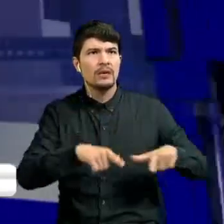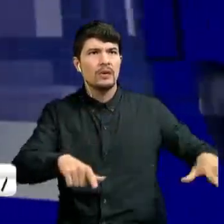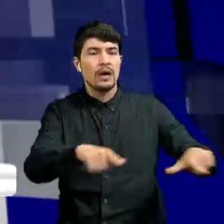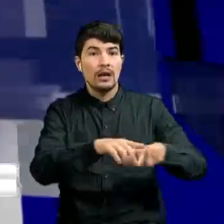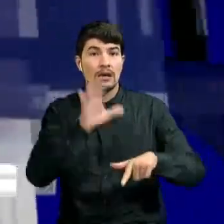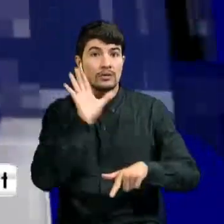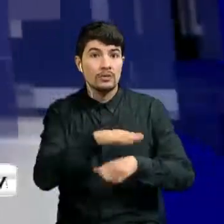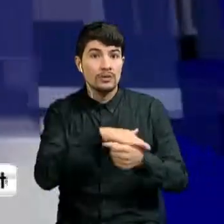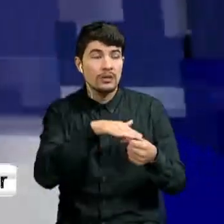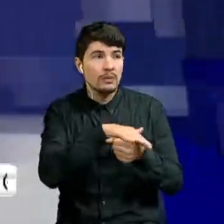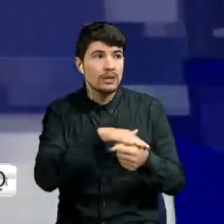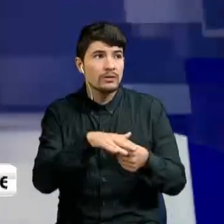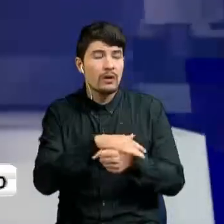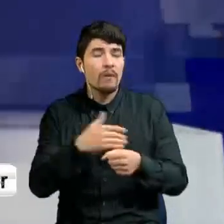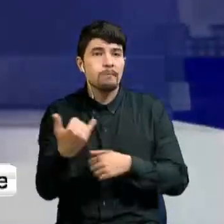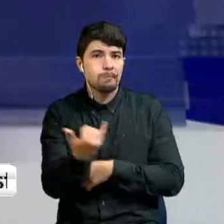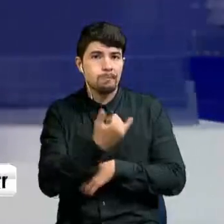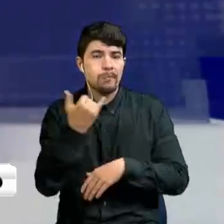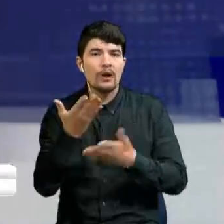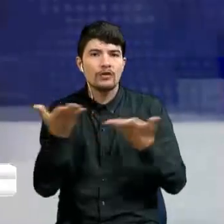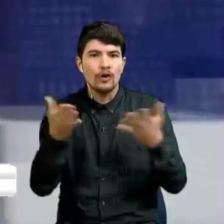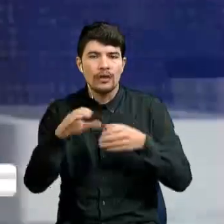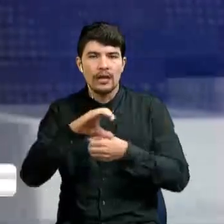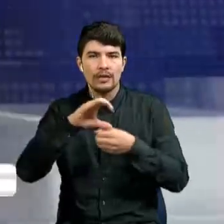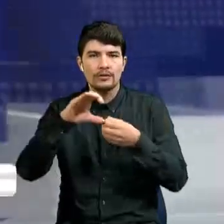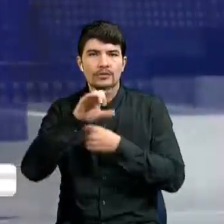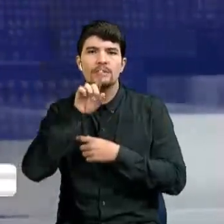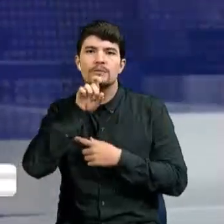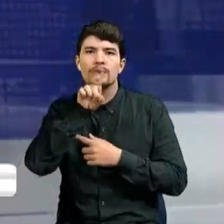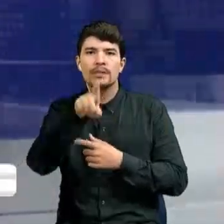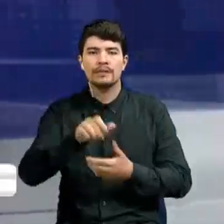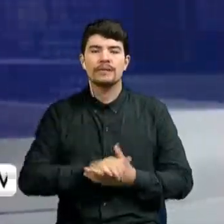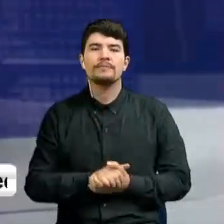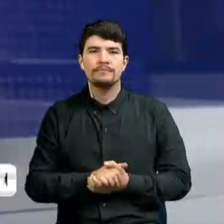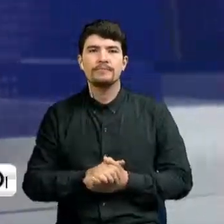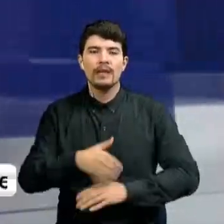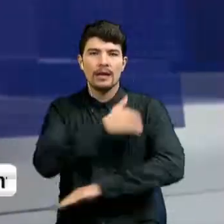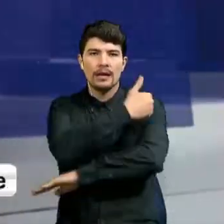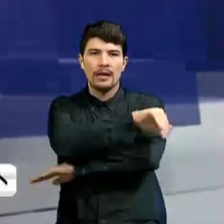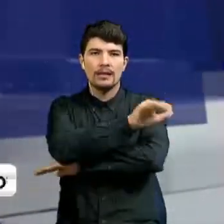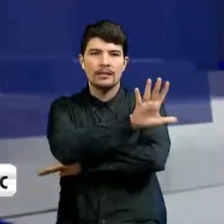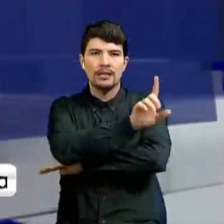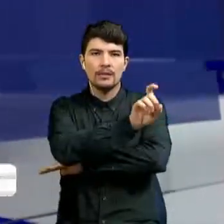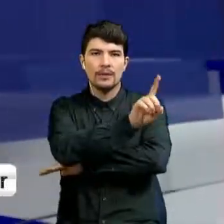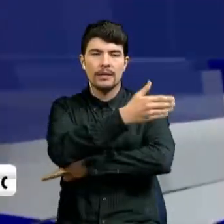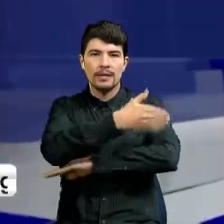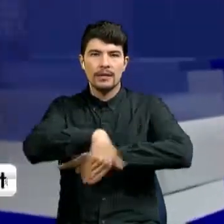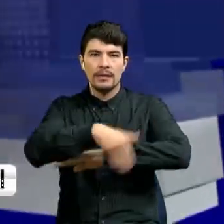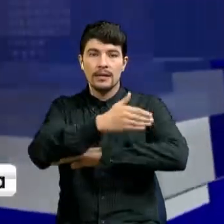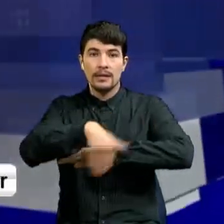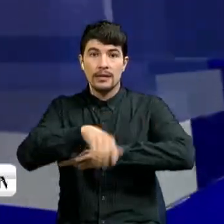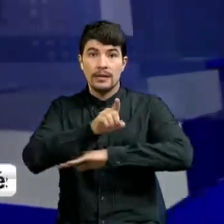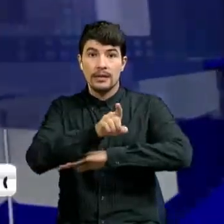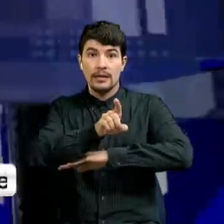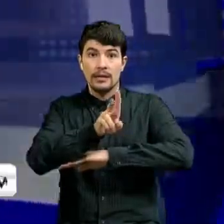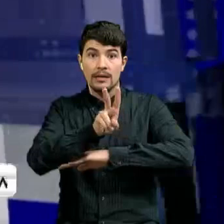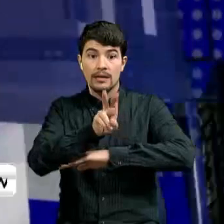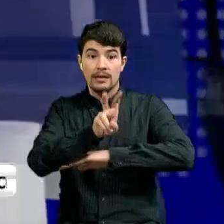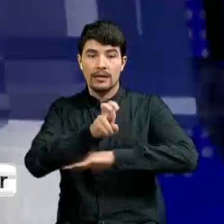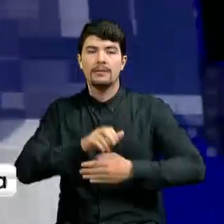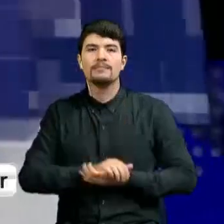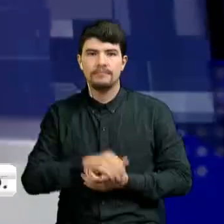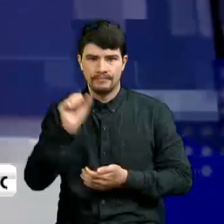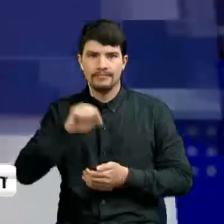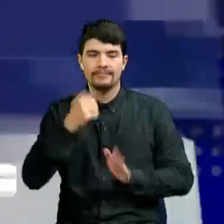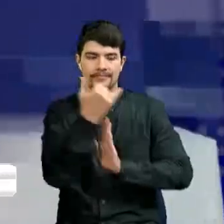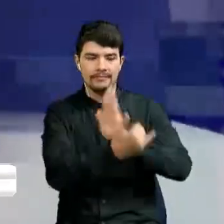Este incidente se presentó, como lo mencionamos, en la ciudad de Bucaramanga, en la calle 56, entre carreras 17. Esta es la